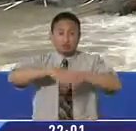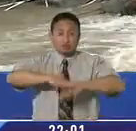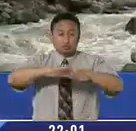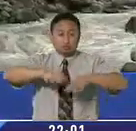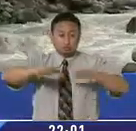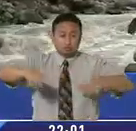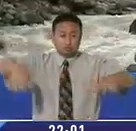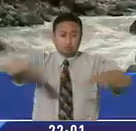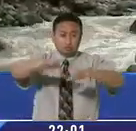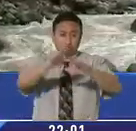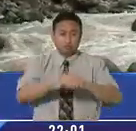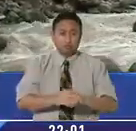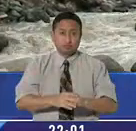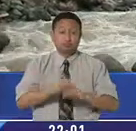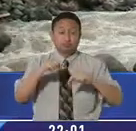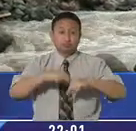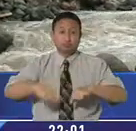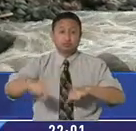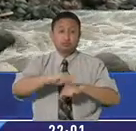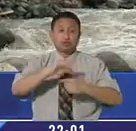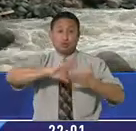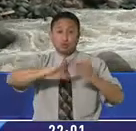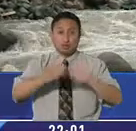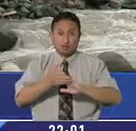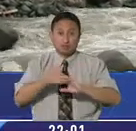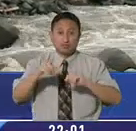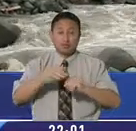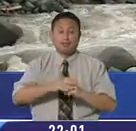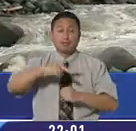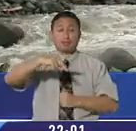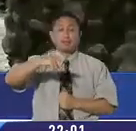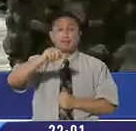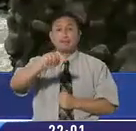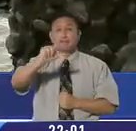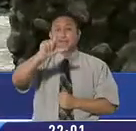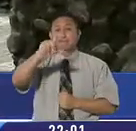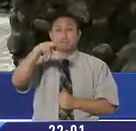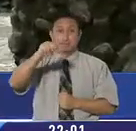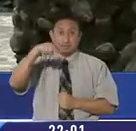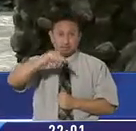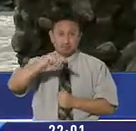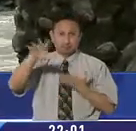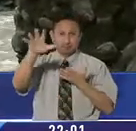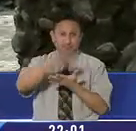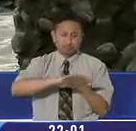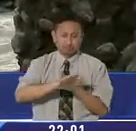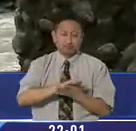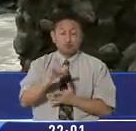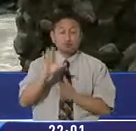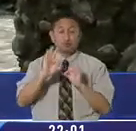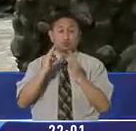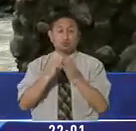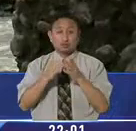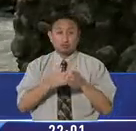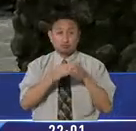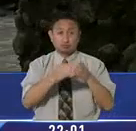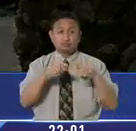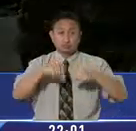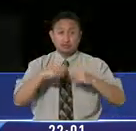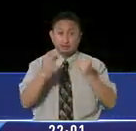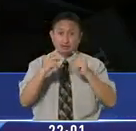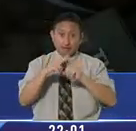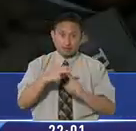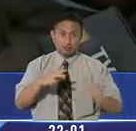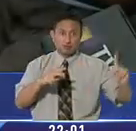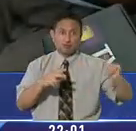en la provincia de Cotopaxi destruyó la comunidad del Palmar en el cantón Pujilí. Olga y su familia lograron evacuar a